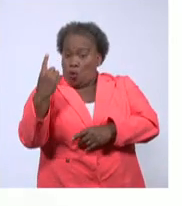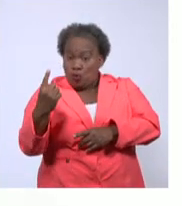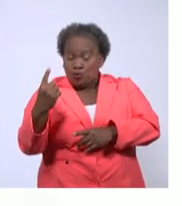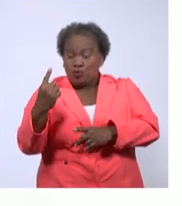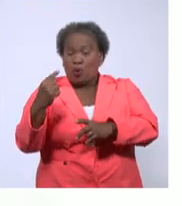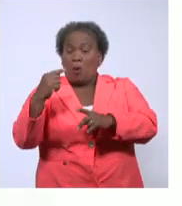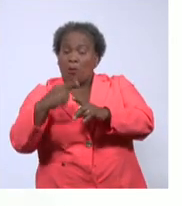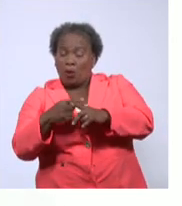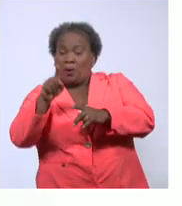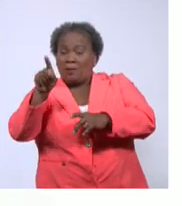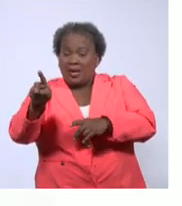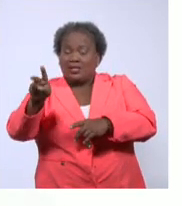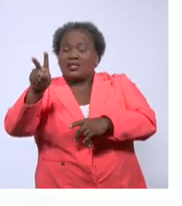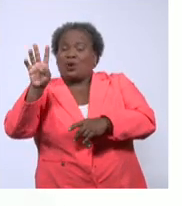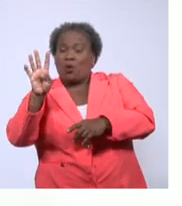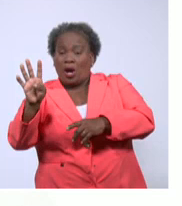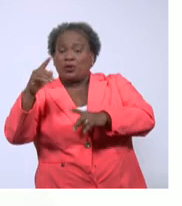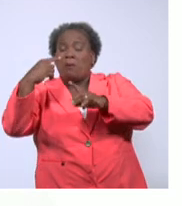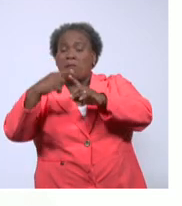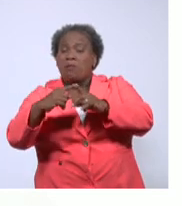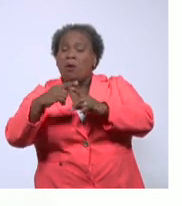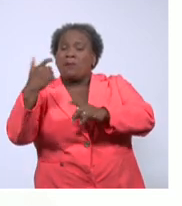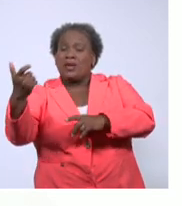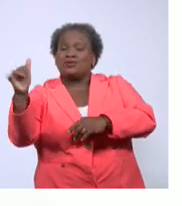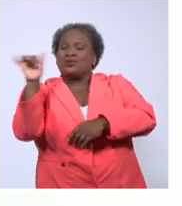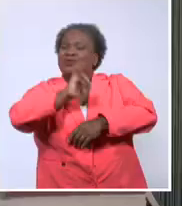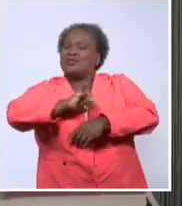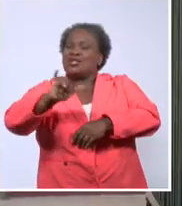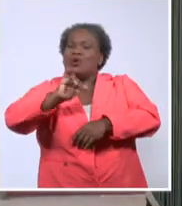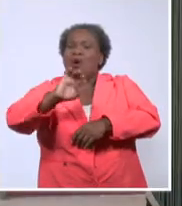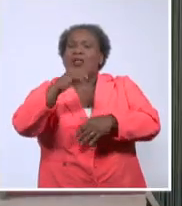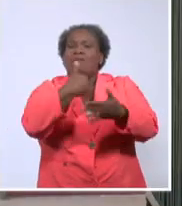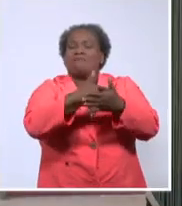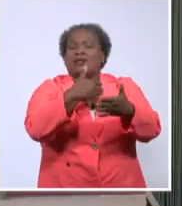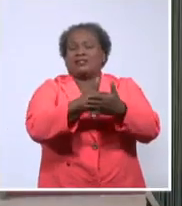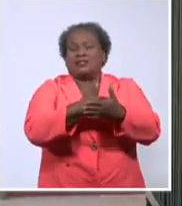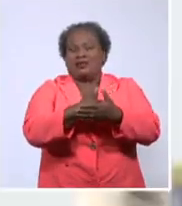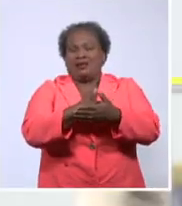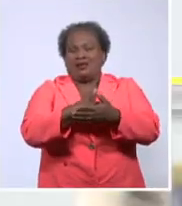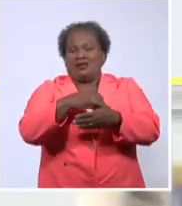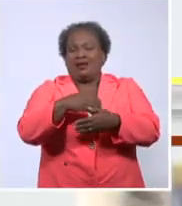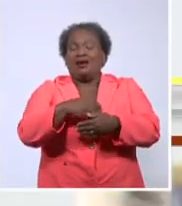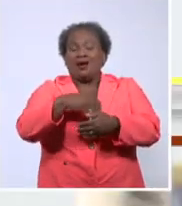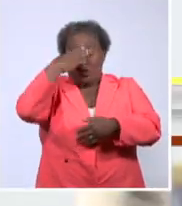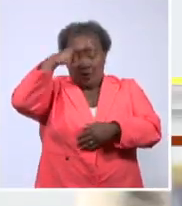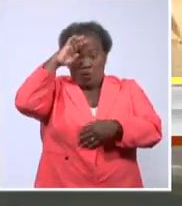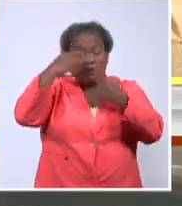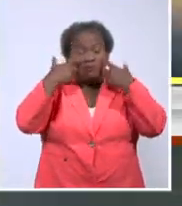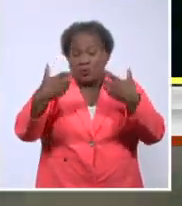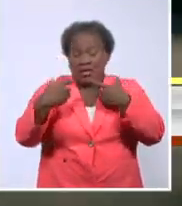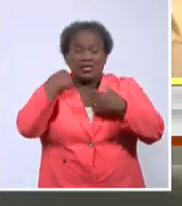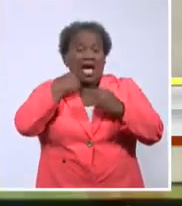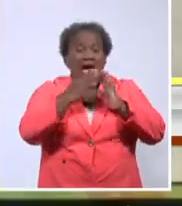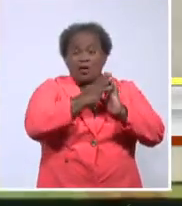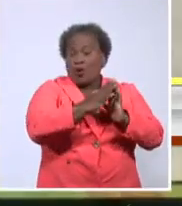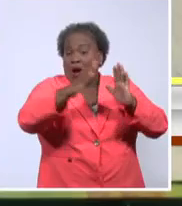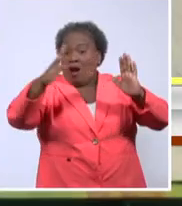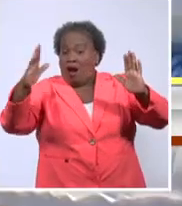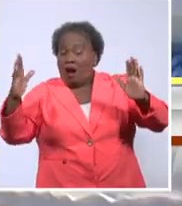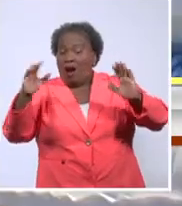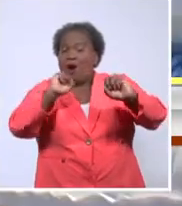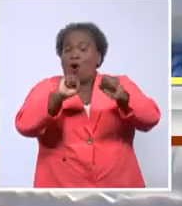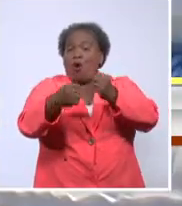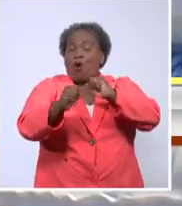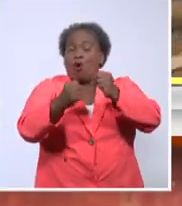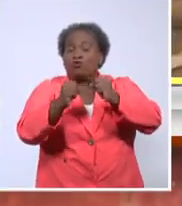el dólar por peso también en el sector de las entidades. Para Cuba es importante en un primer año controlar la inflación que